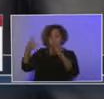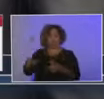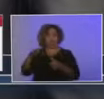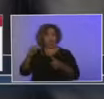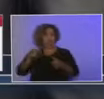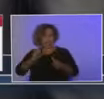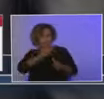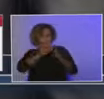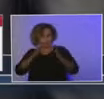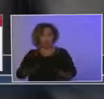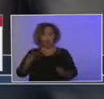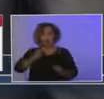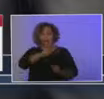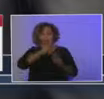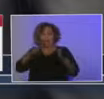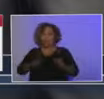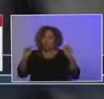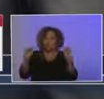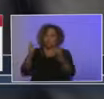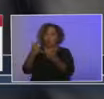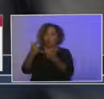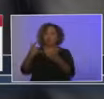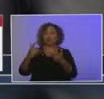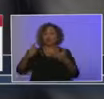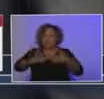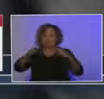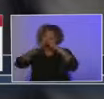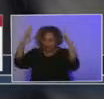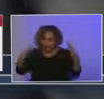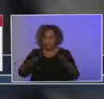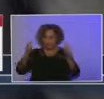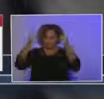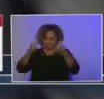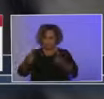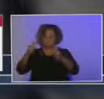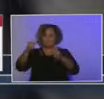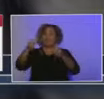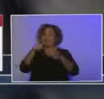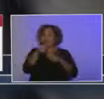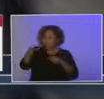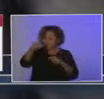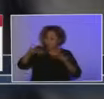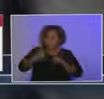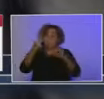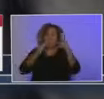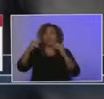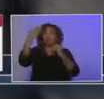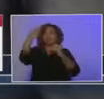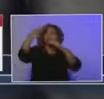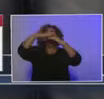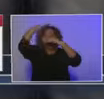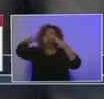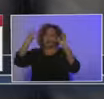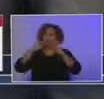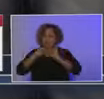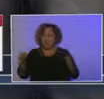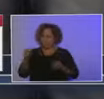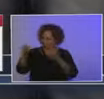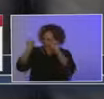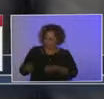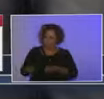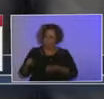alcaldes, todos tienen techo, no hay uno solo que esté con un toldo azul. Entonces, ¿cómo es posible que ellos sí